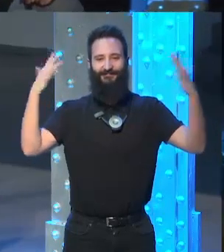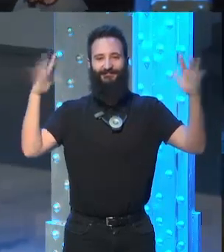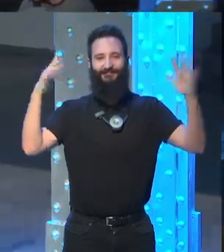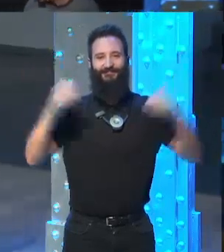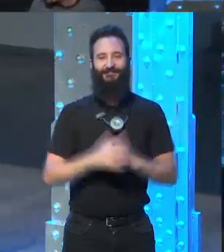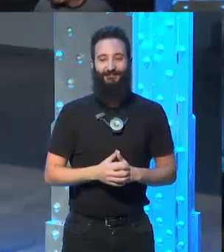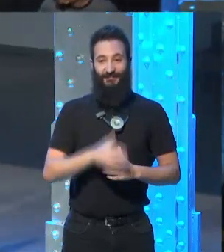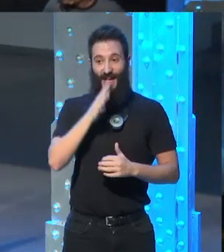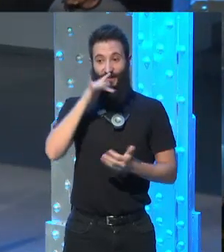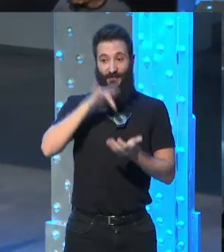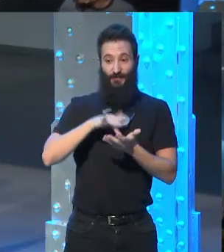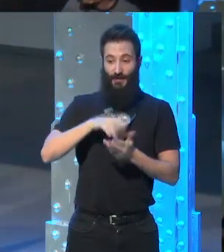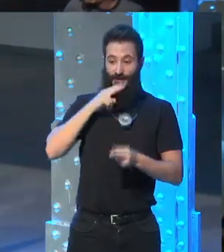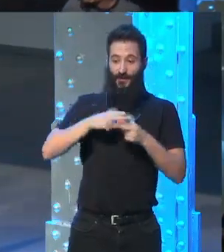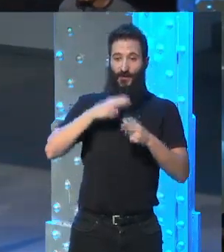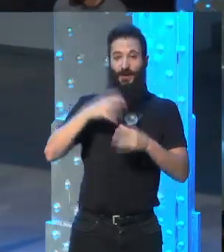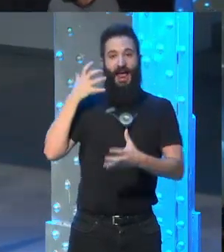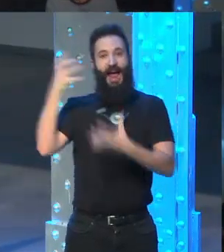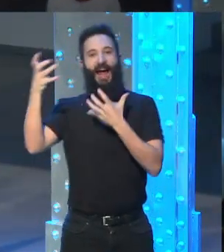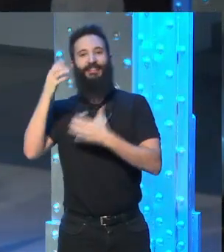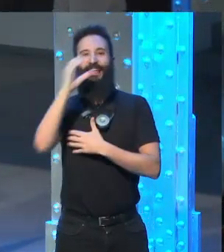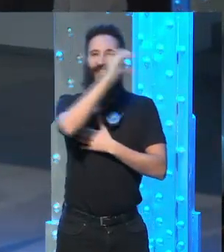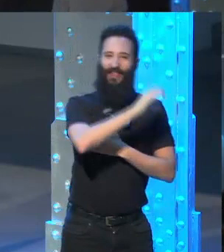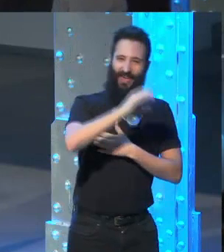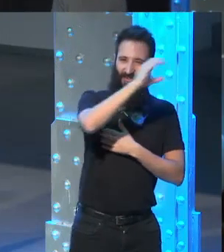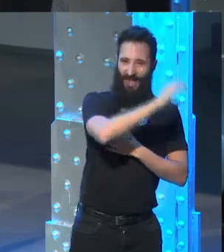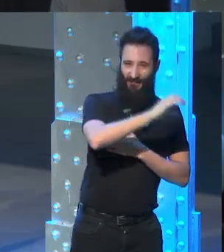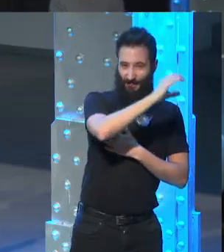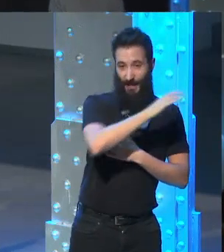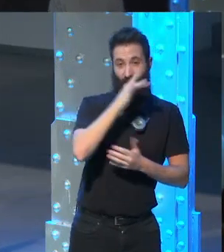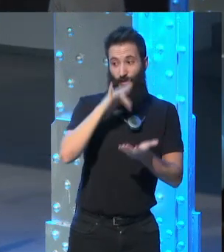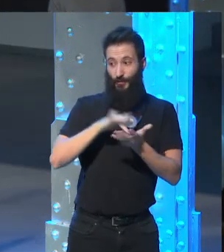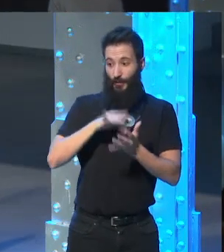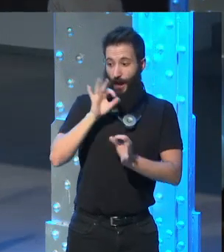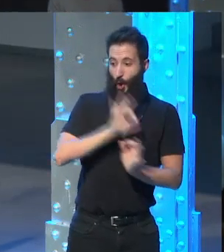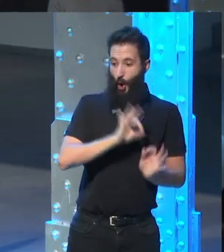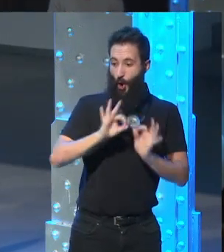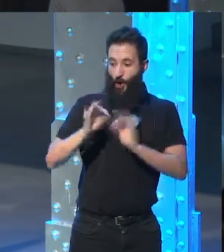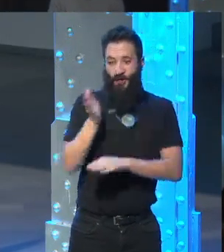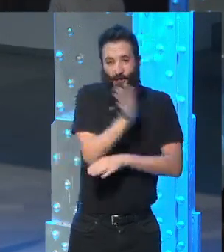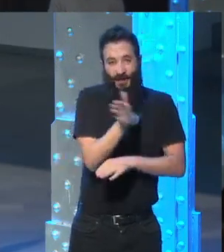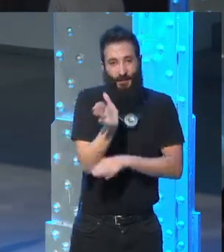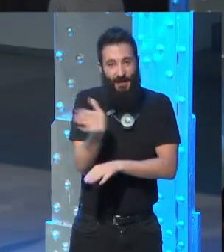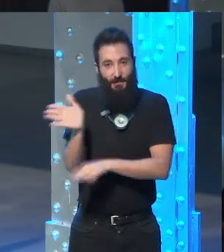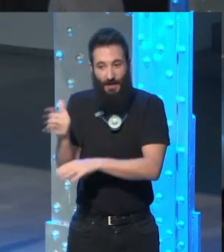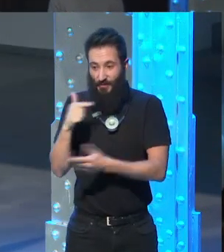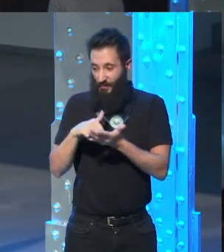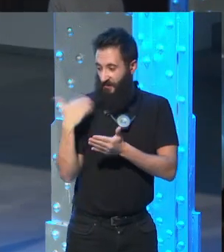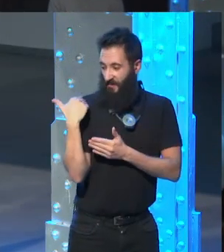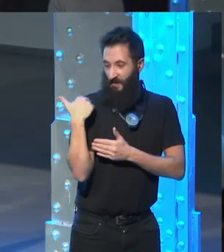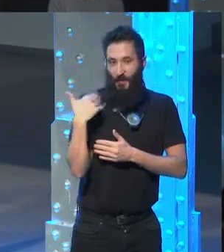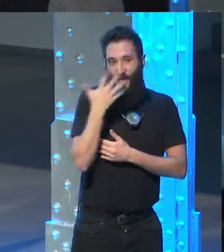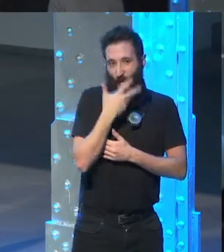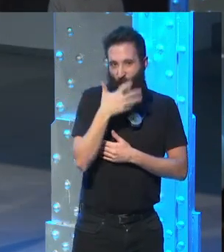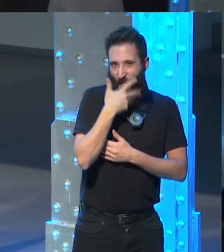Esta iniciativa se llama Arts and Science, Arte y Ciencia. Os presento por orden. Yo les he conocido hace poco